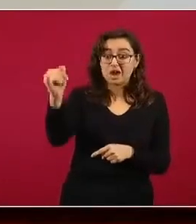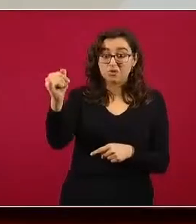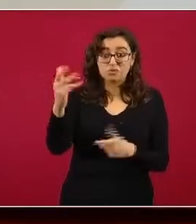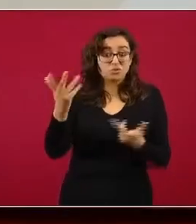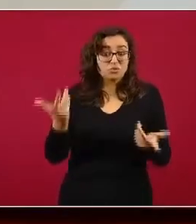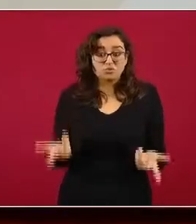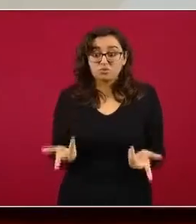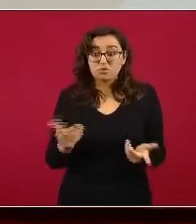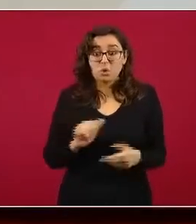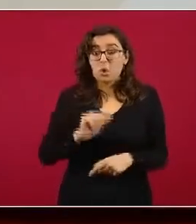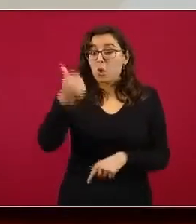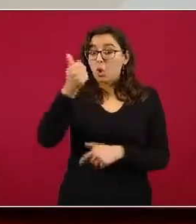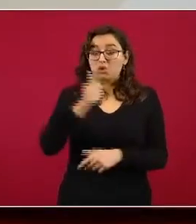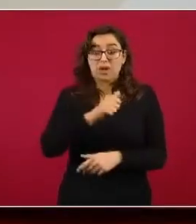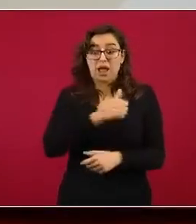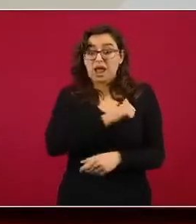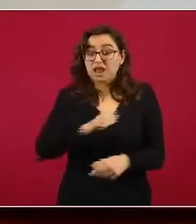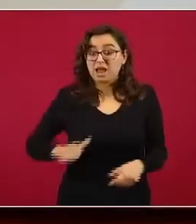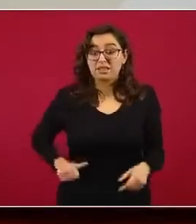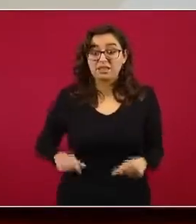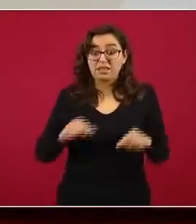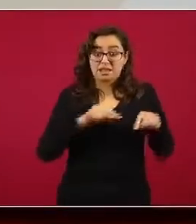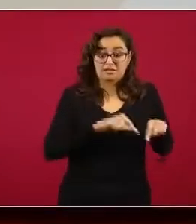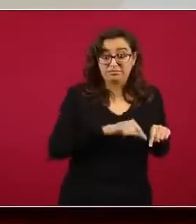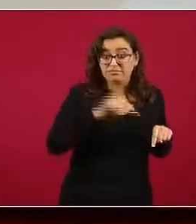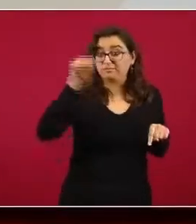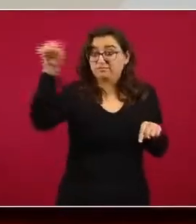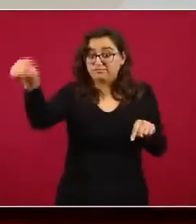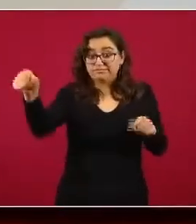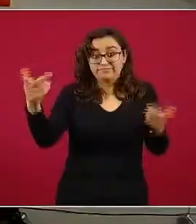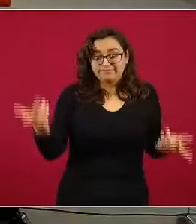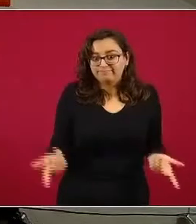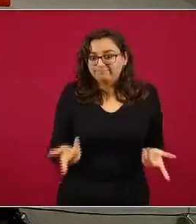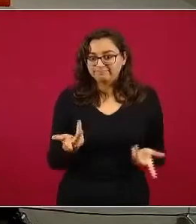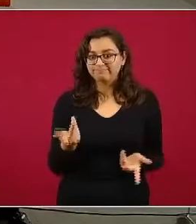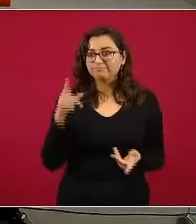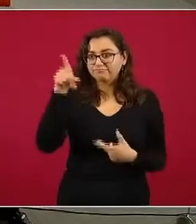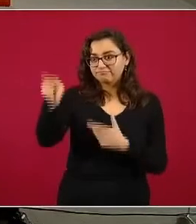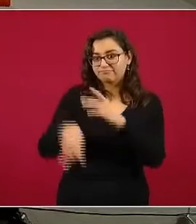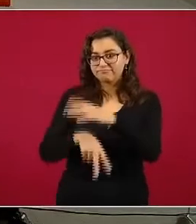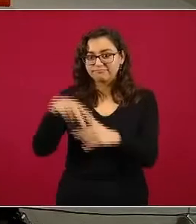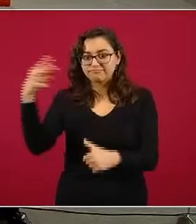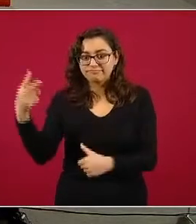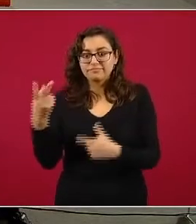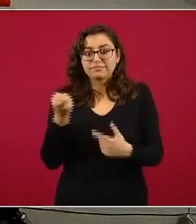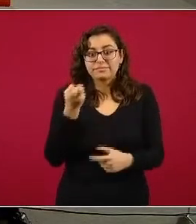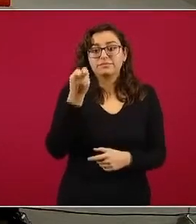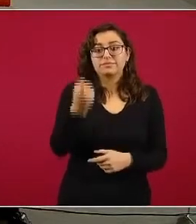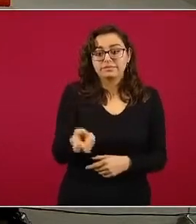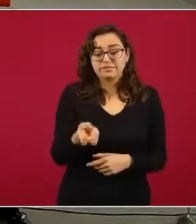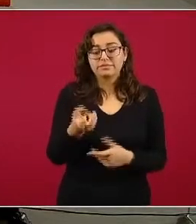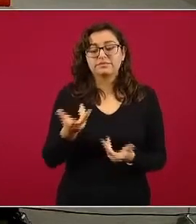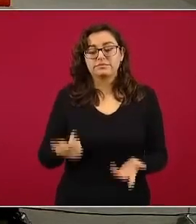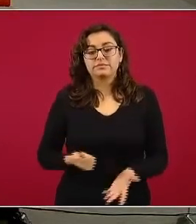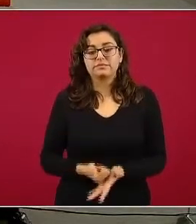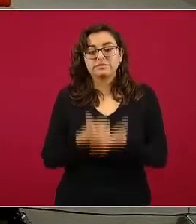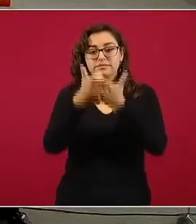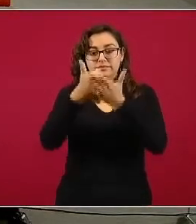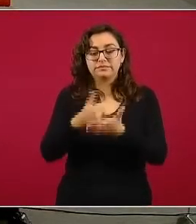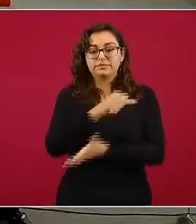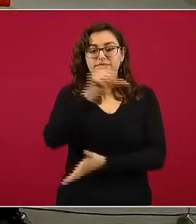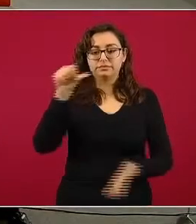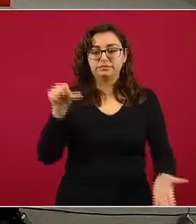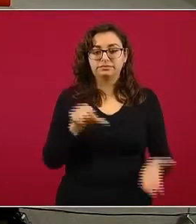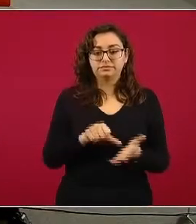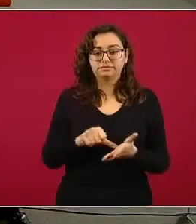del otro lado de la ciudad, y aquí es donde entra el trabajo precisamente que están haciendo los centros reguladores de urgencias médicas,